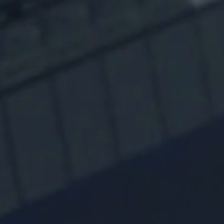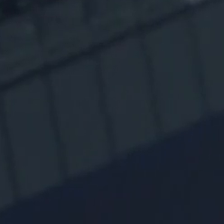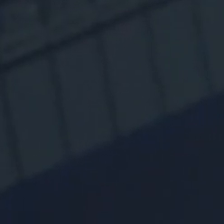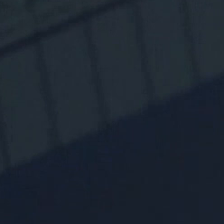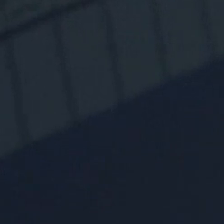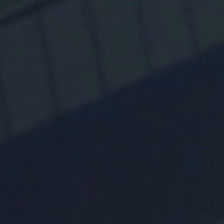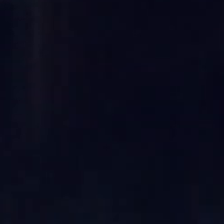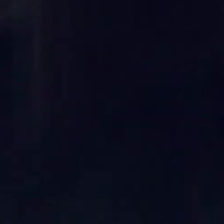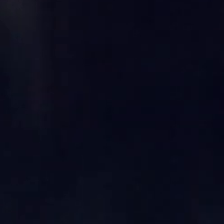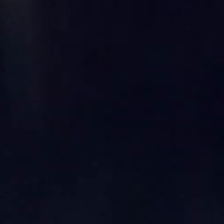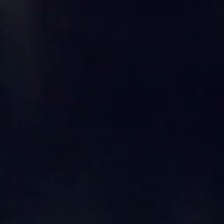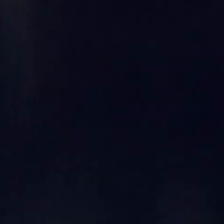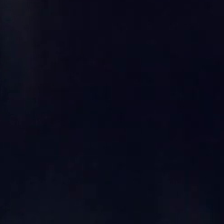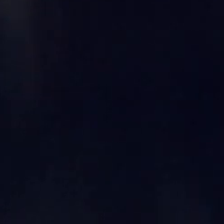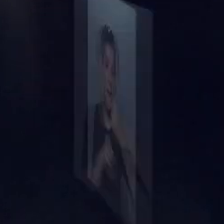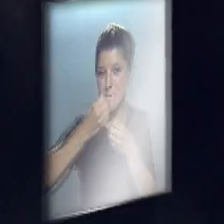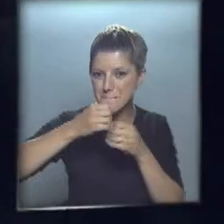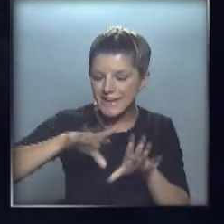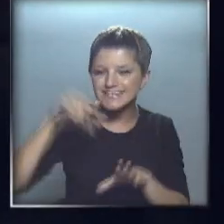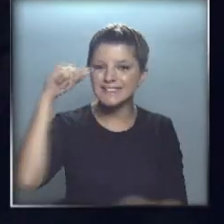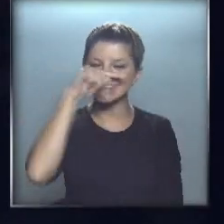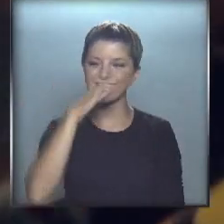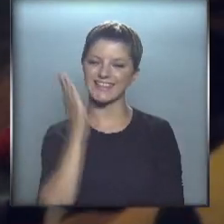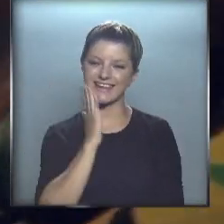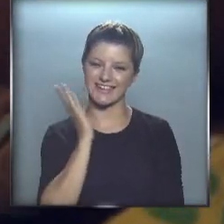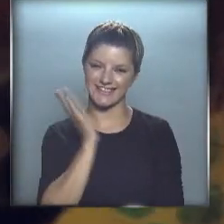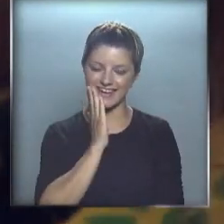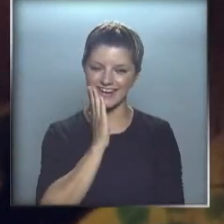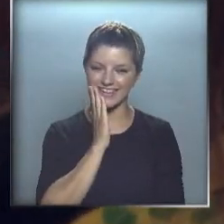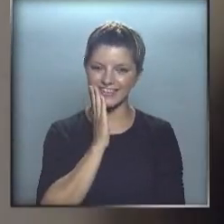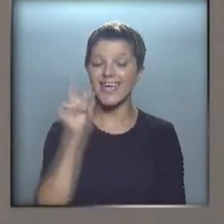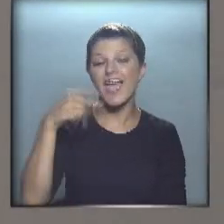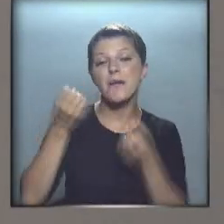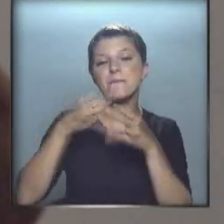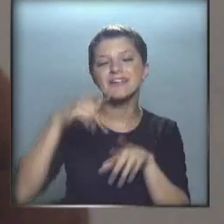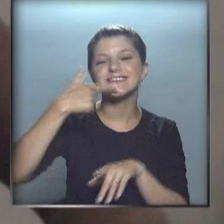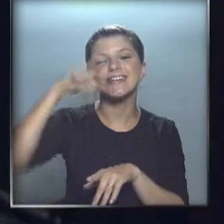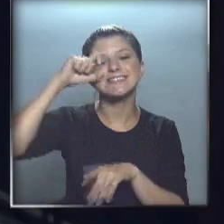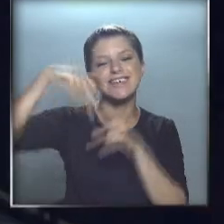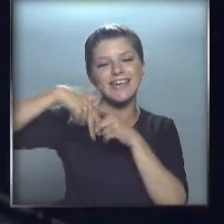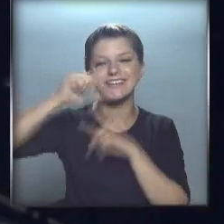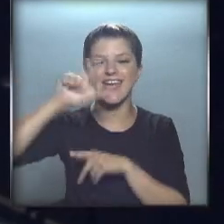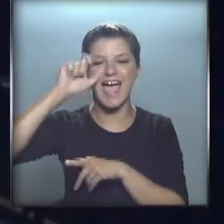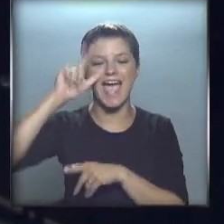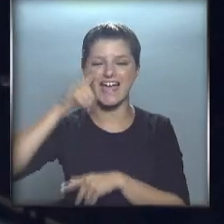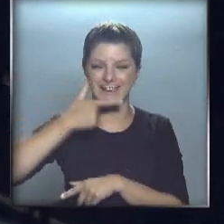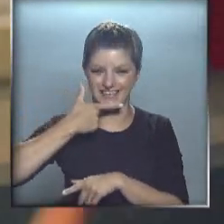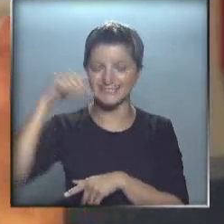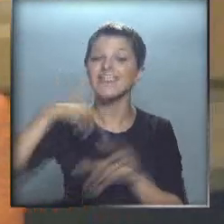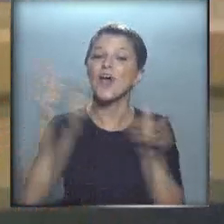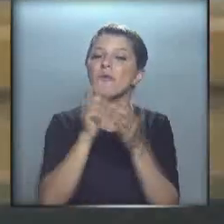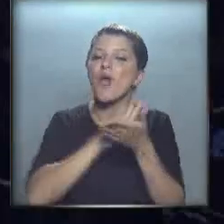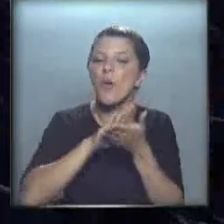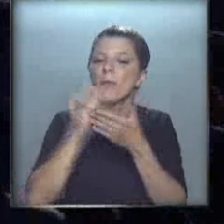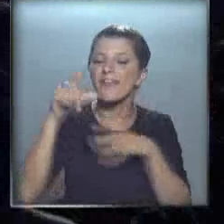y que prontamente, hoy día, a partir de las 19 horas, van a estar estrenando Señales, esta tira, esta nueva apuesta de la